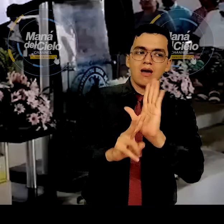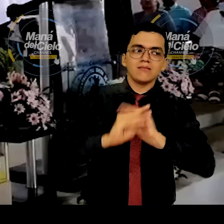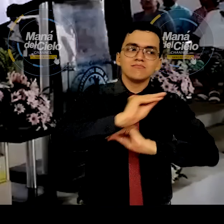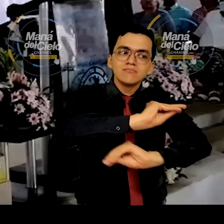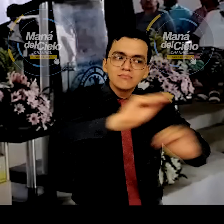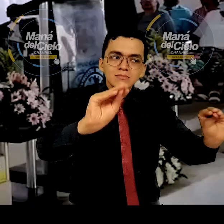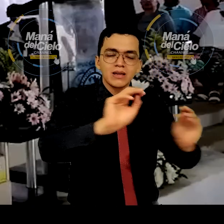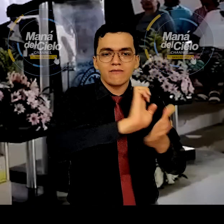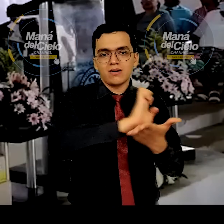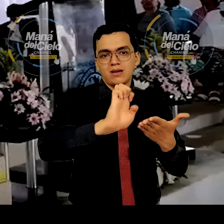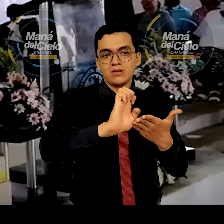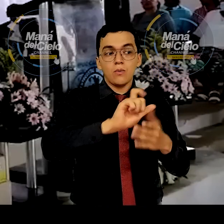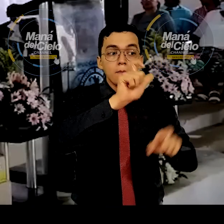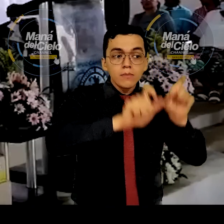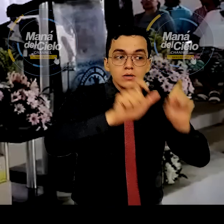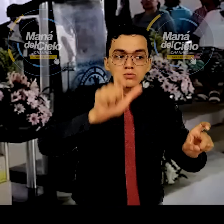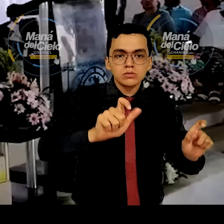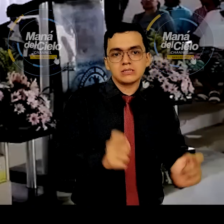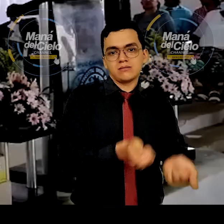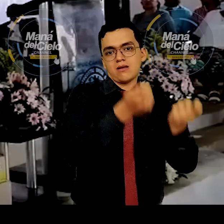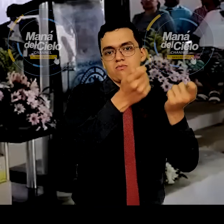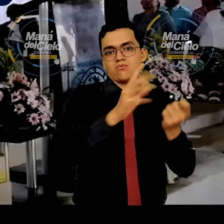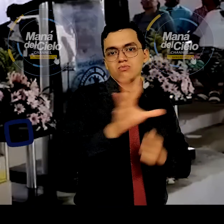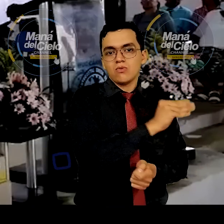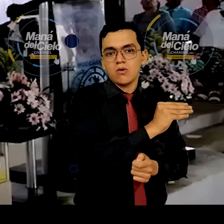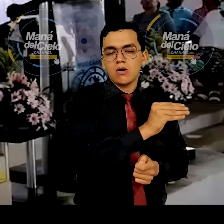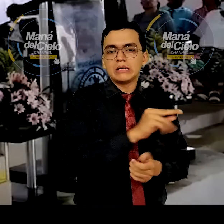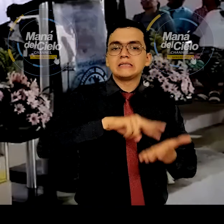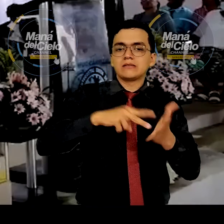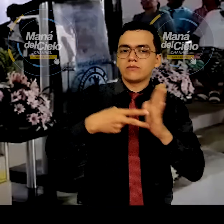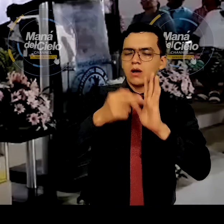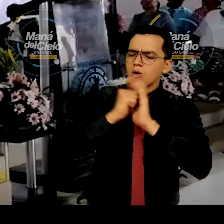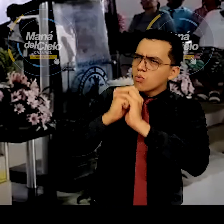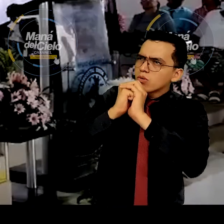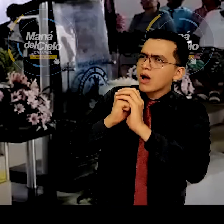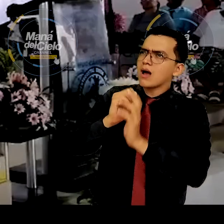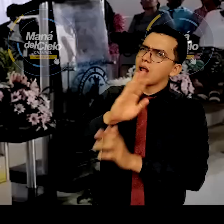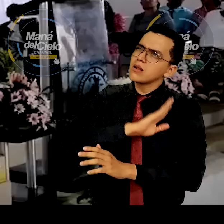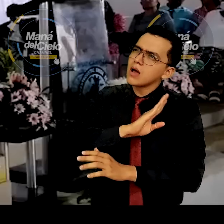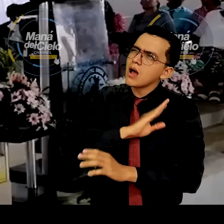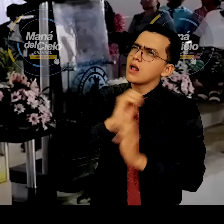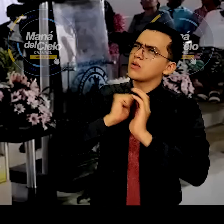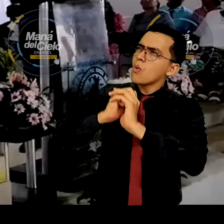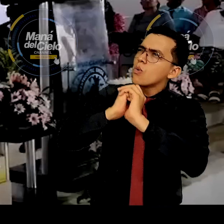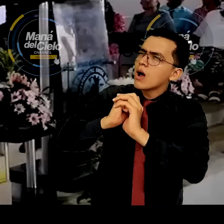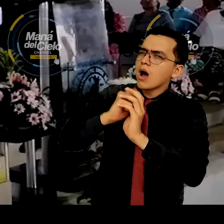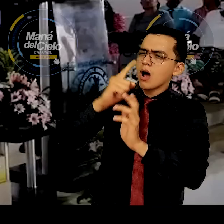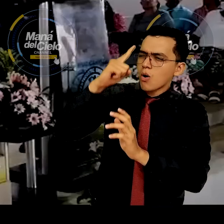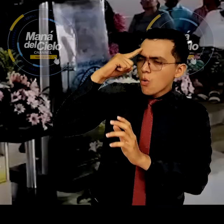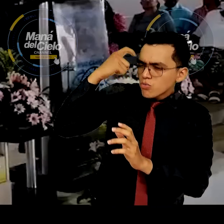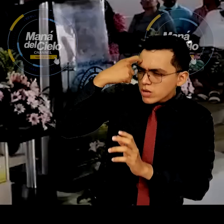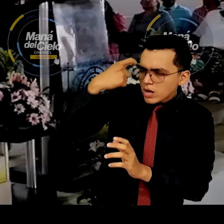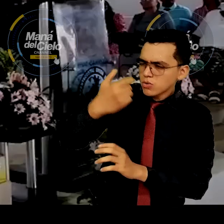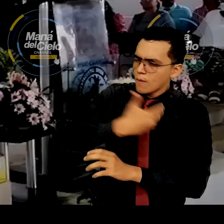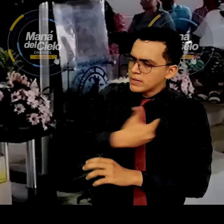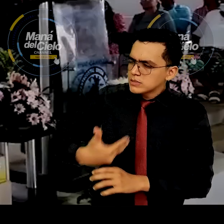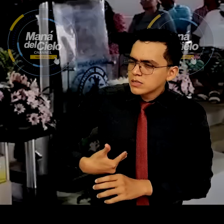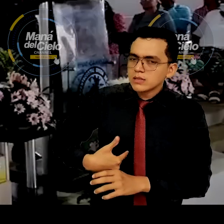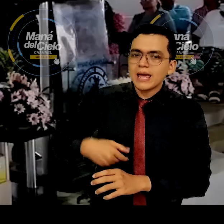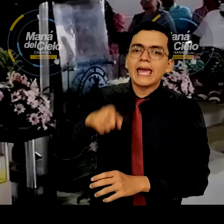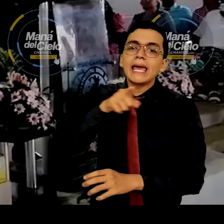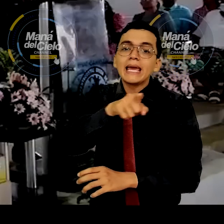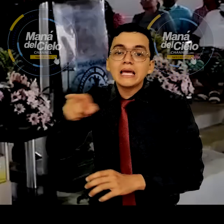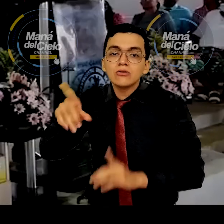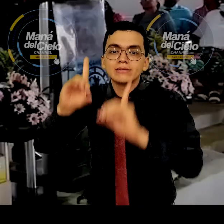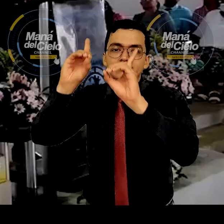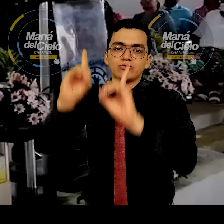oramos por las autoridades solamente para que haya paz y nosotros vamos a predicar. Nada más. Los gobiernos son todos malos. Pero el